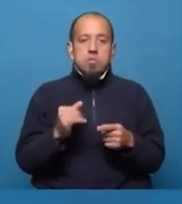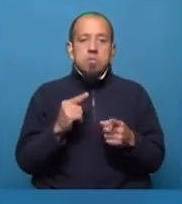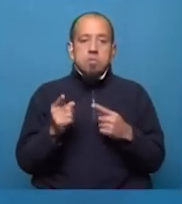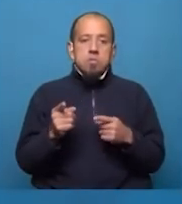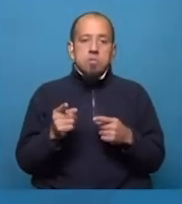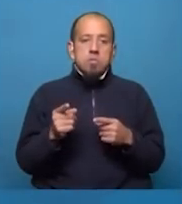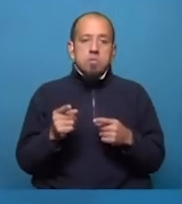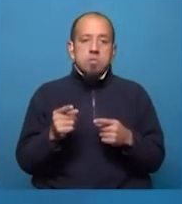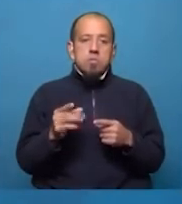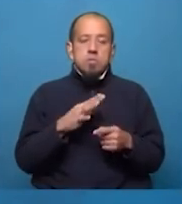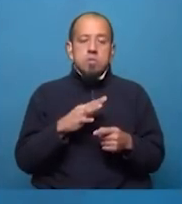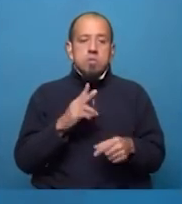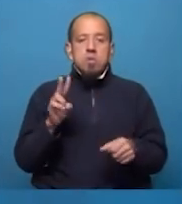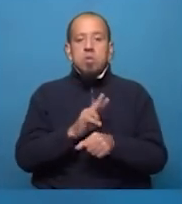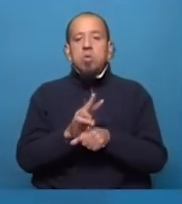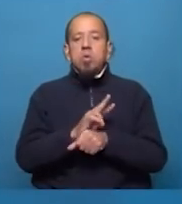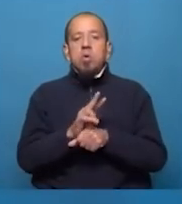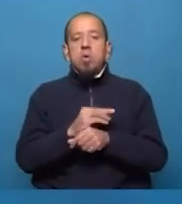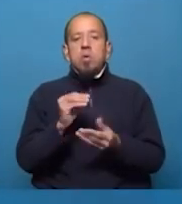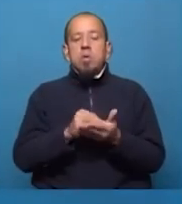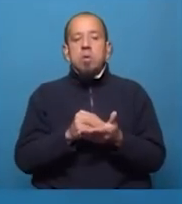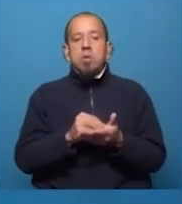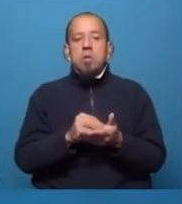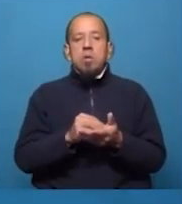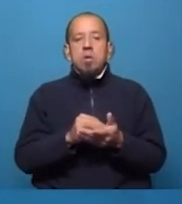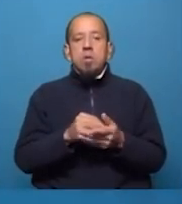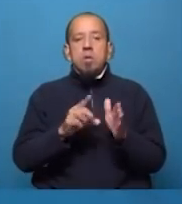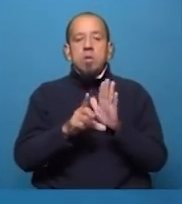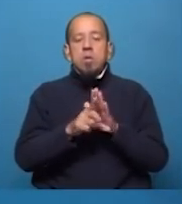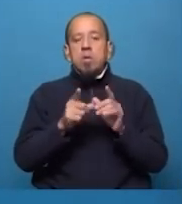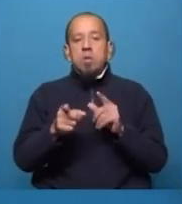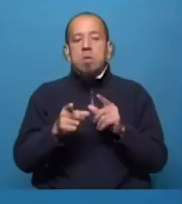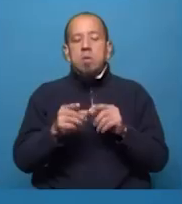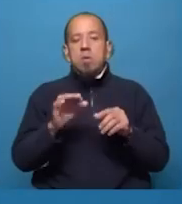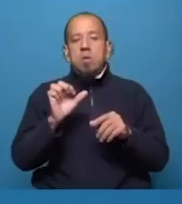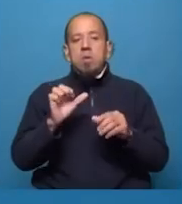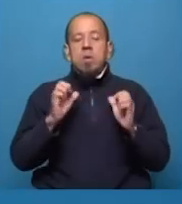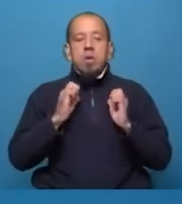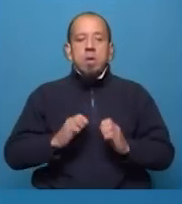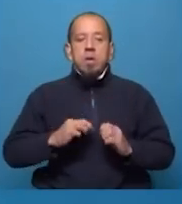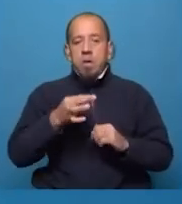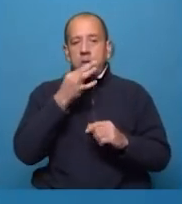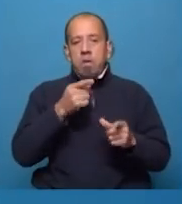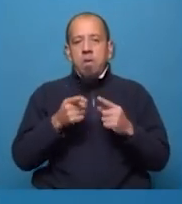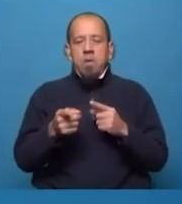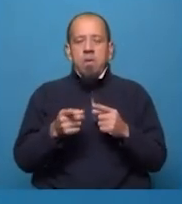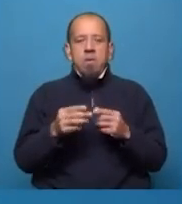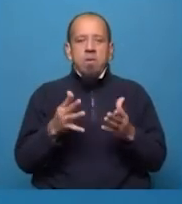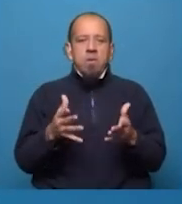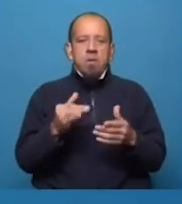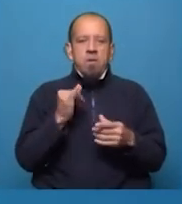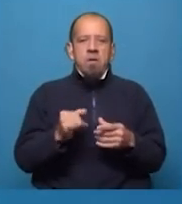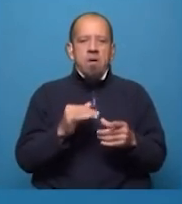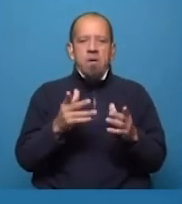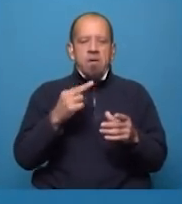que controla la aplicación de la ley 1983 que la ley de ética y la función pública diga si